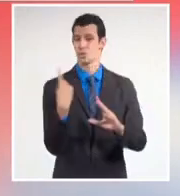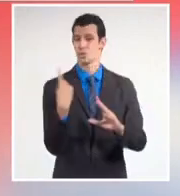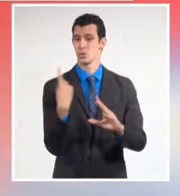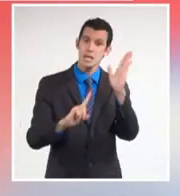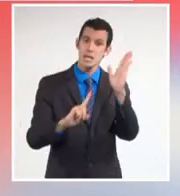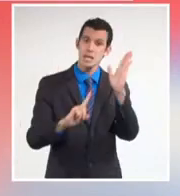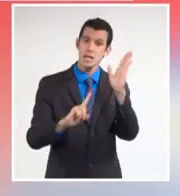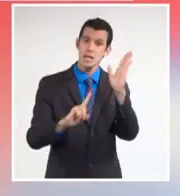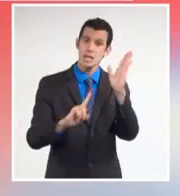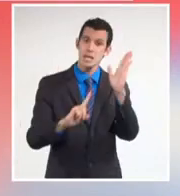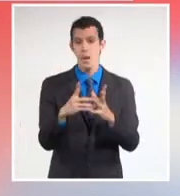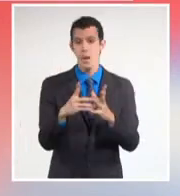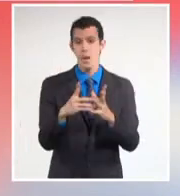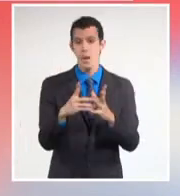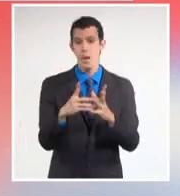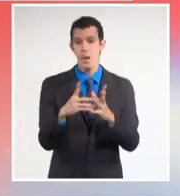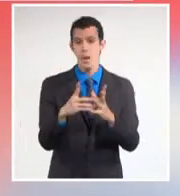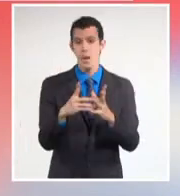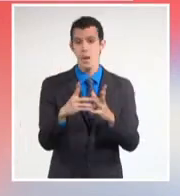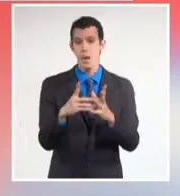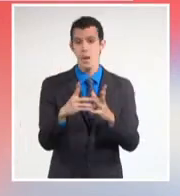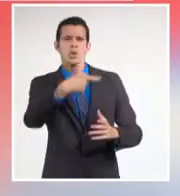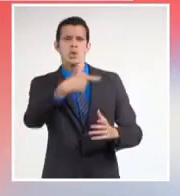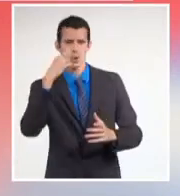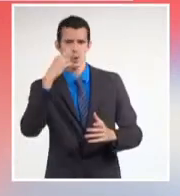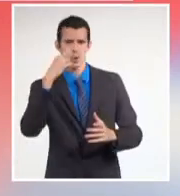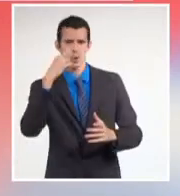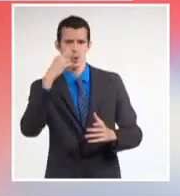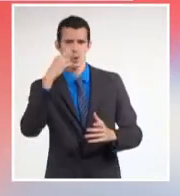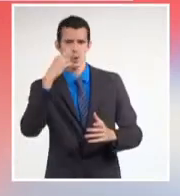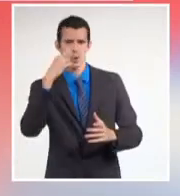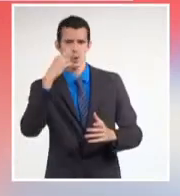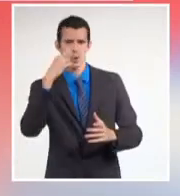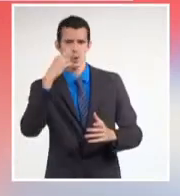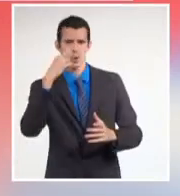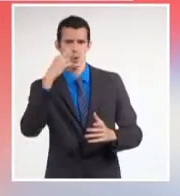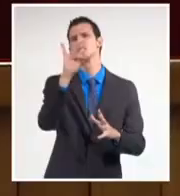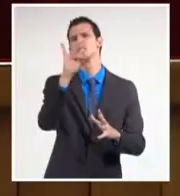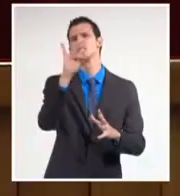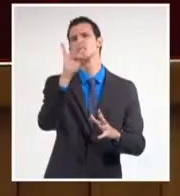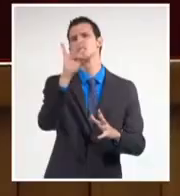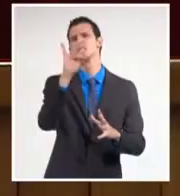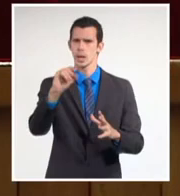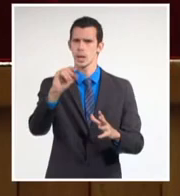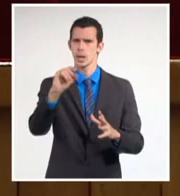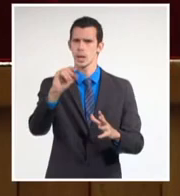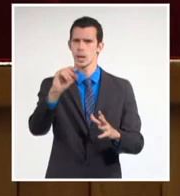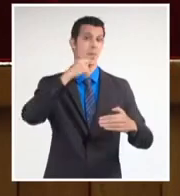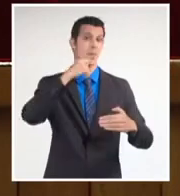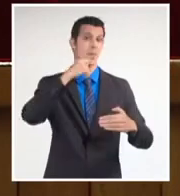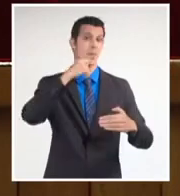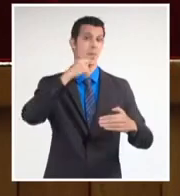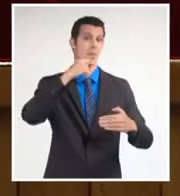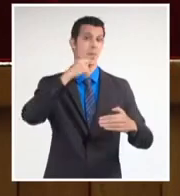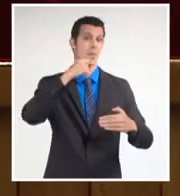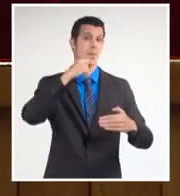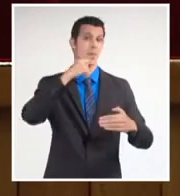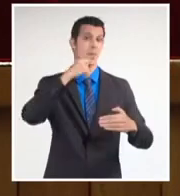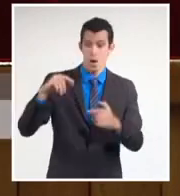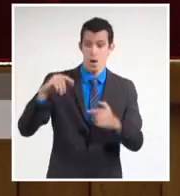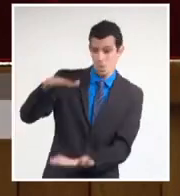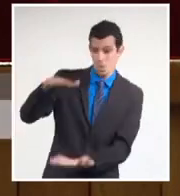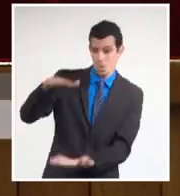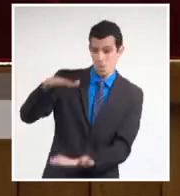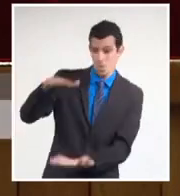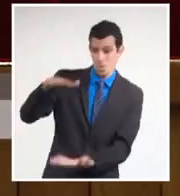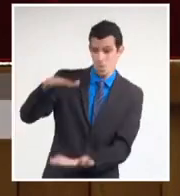los $50. El de hoy está por encima de 70. Y ha llegado a más de 80. Ahora ha bajado un